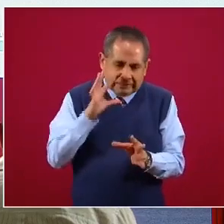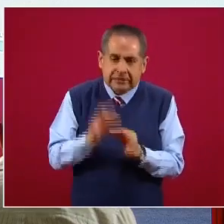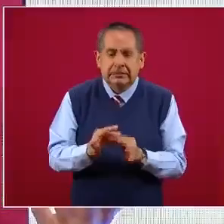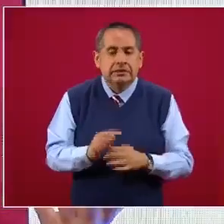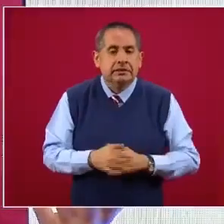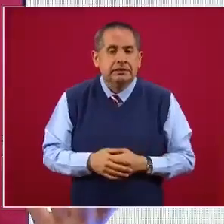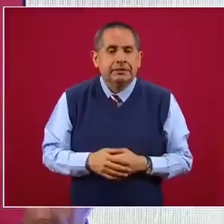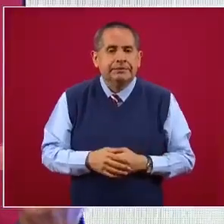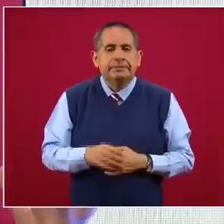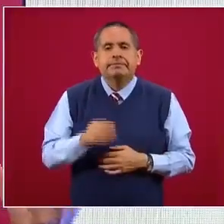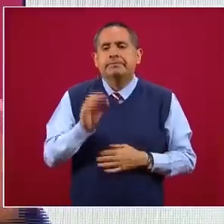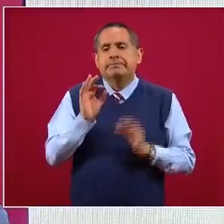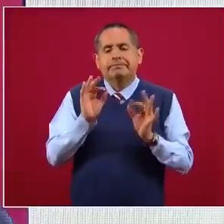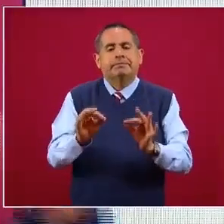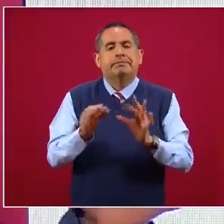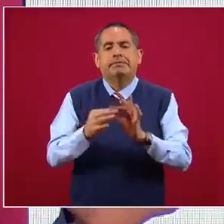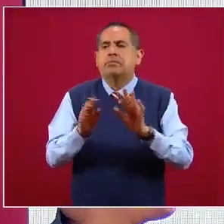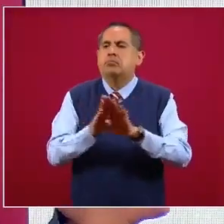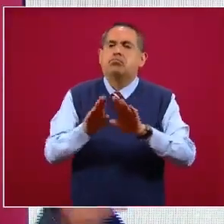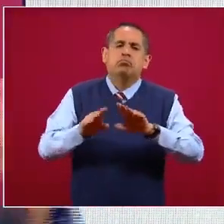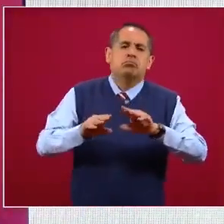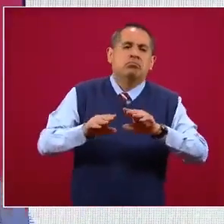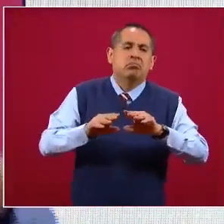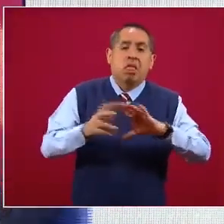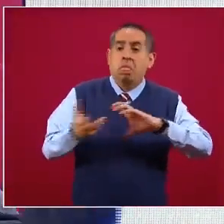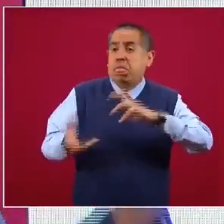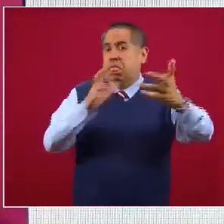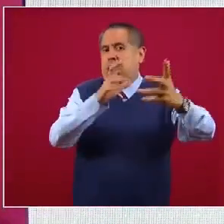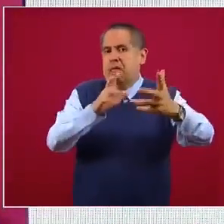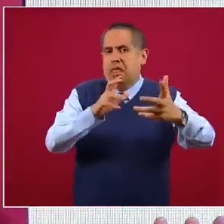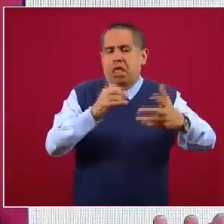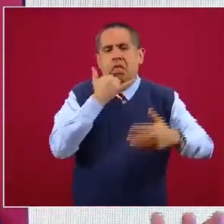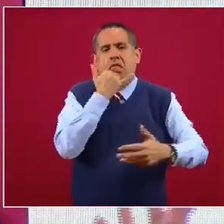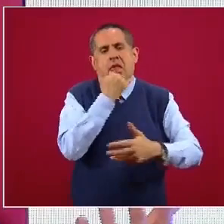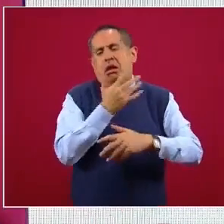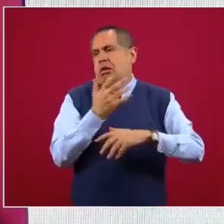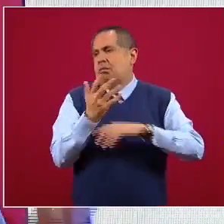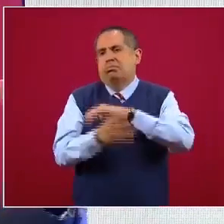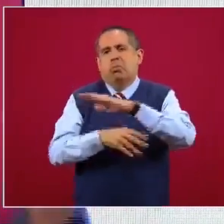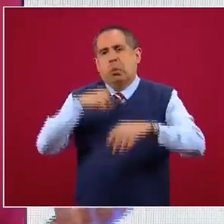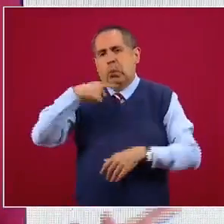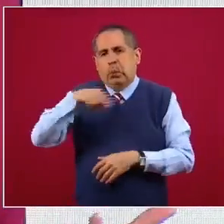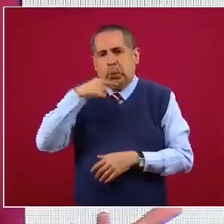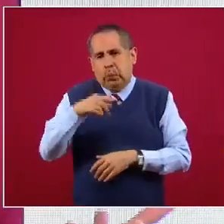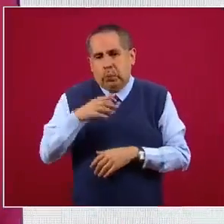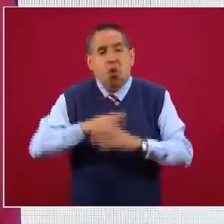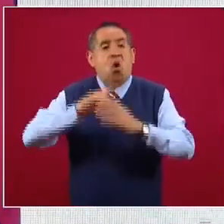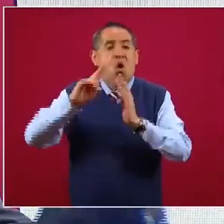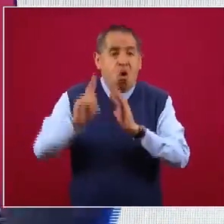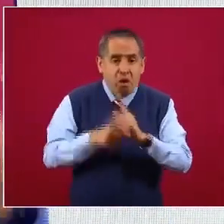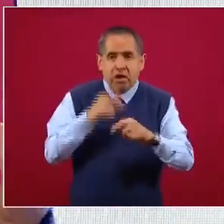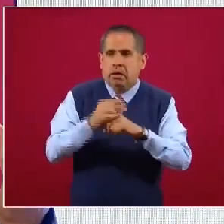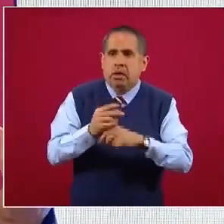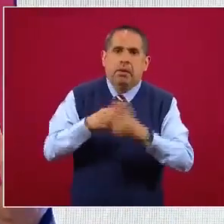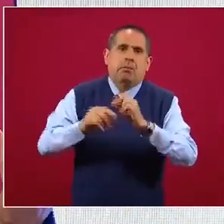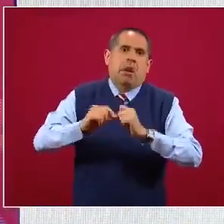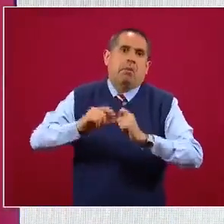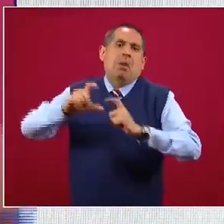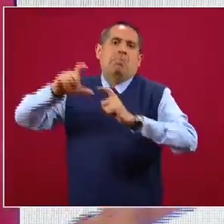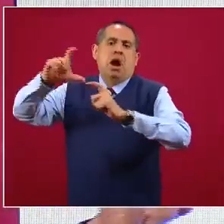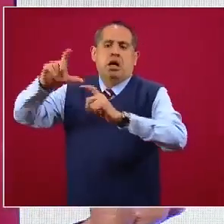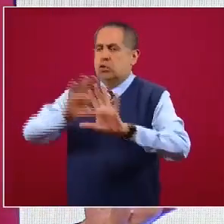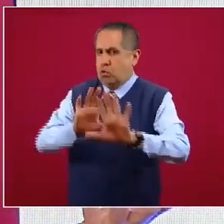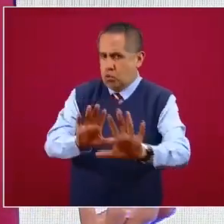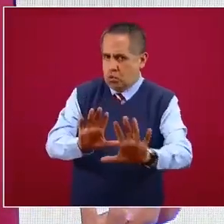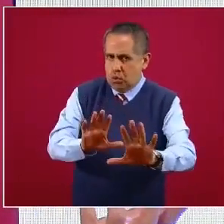nos desordenamos, echamos a perder el proceso de desconfinamiento y hay un enorme riesgo de que haya rebrotes. Hasta